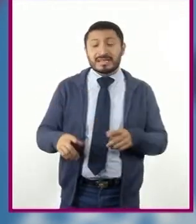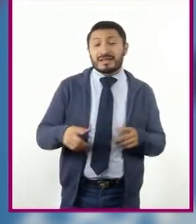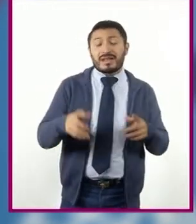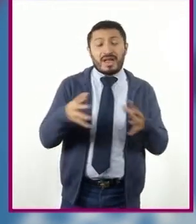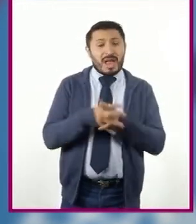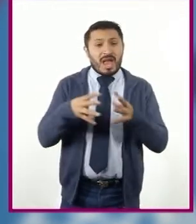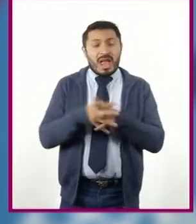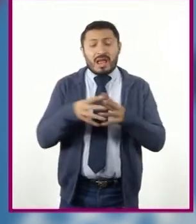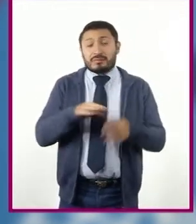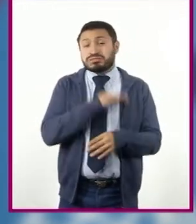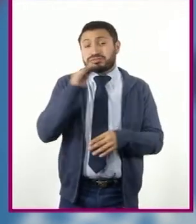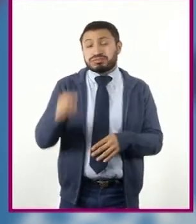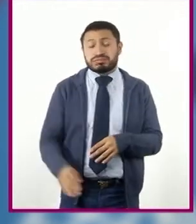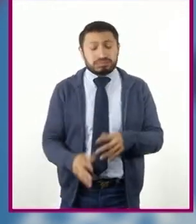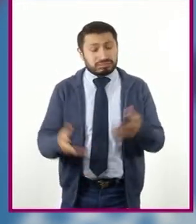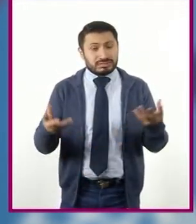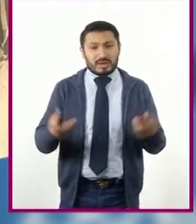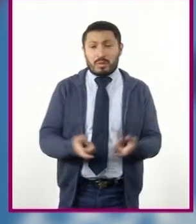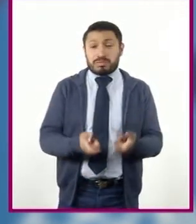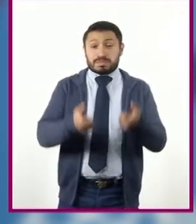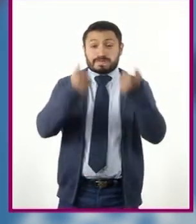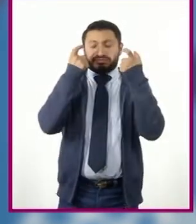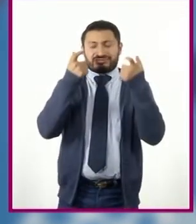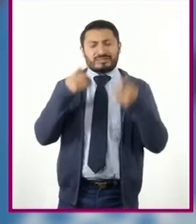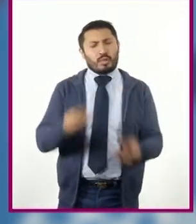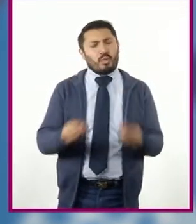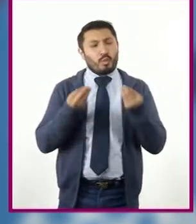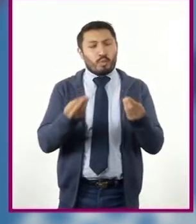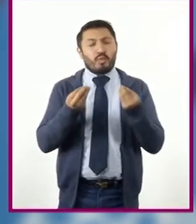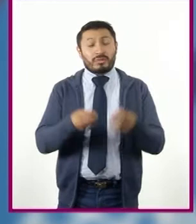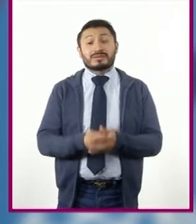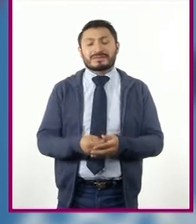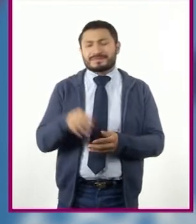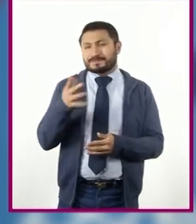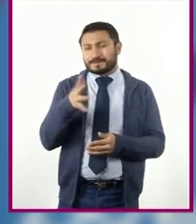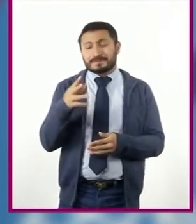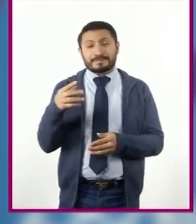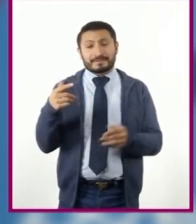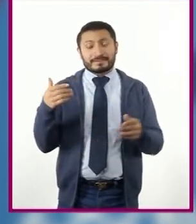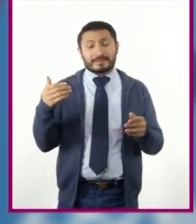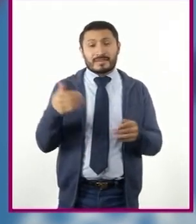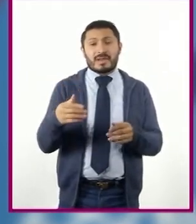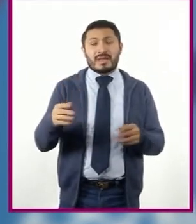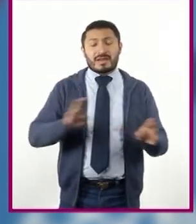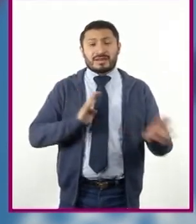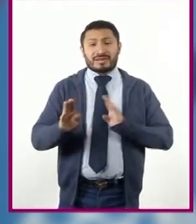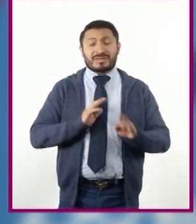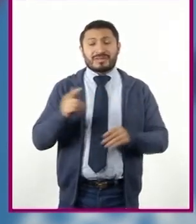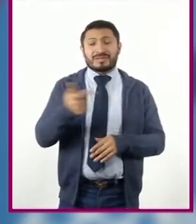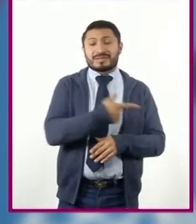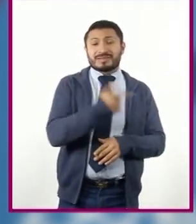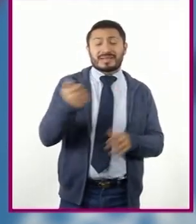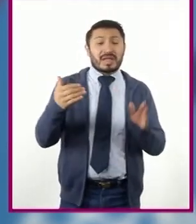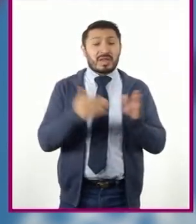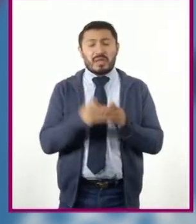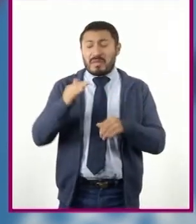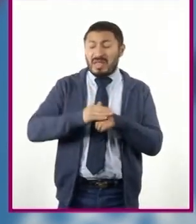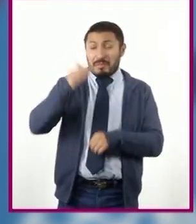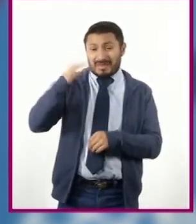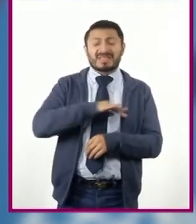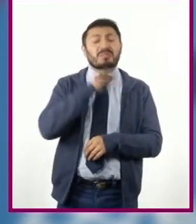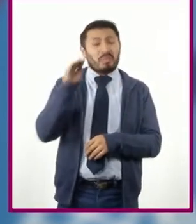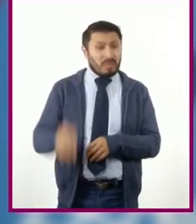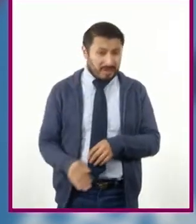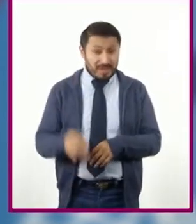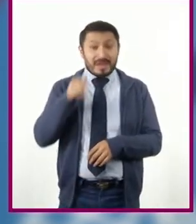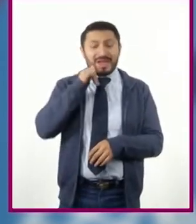guerra en vidas y dinero fue enorme. Se estima que más de 700,000 soldados italianos murieron y aunque Italia